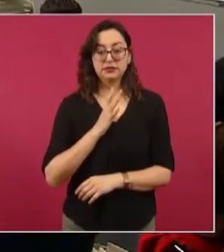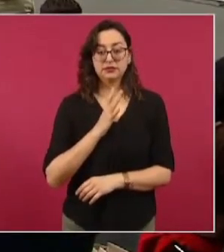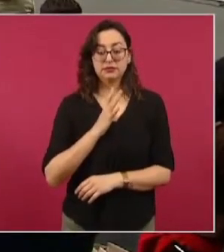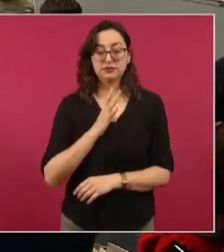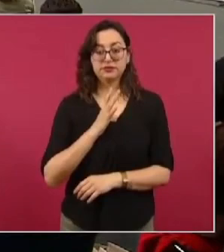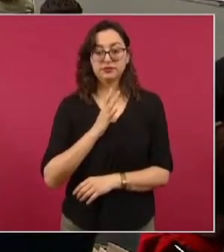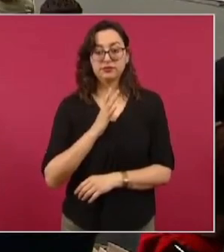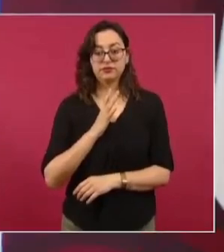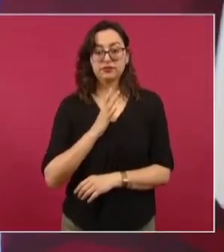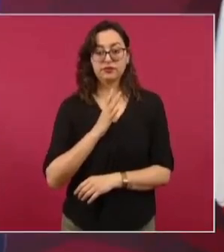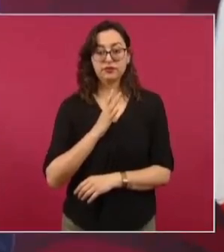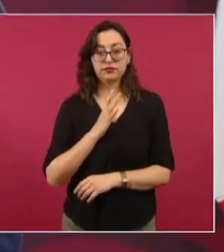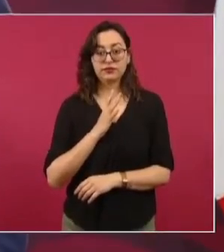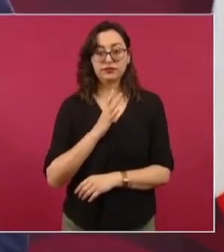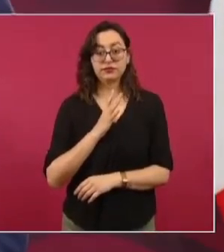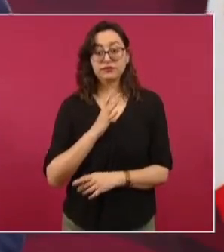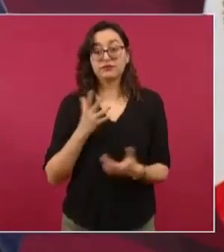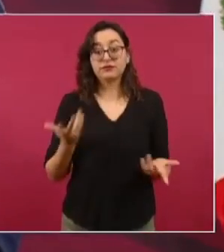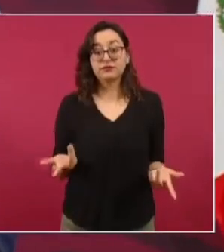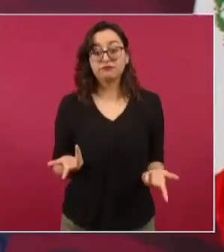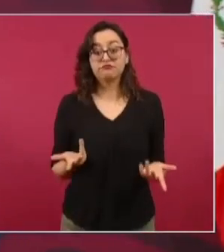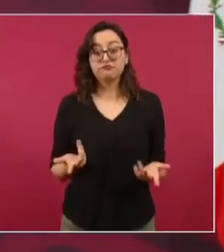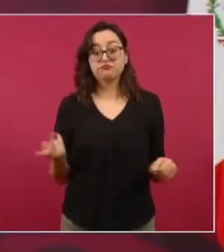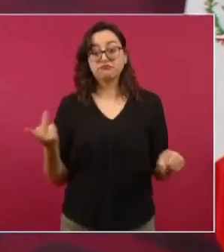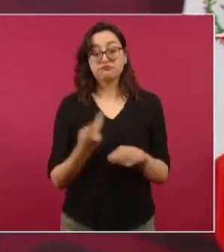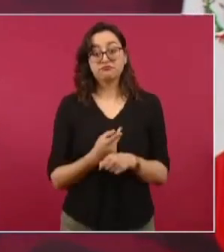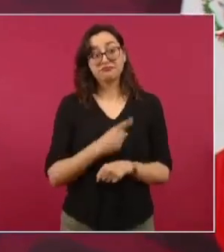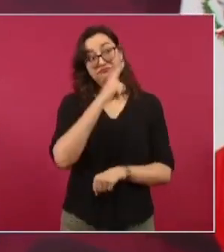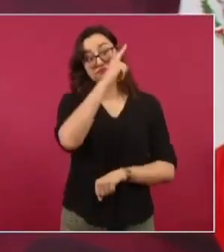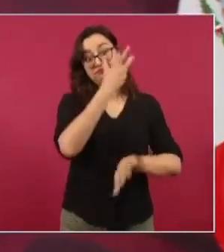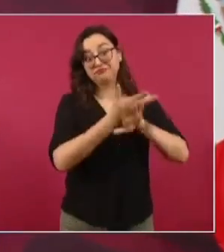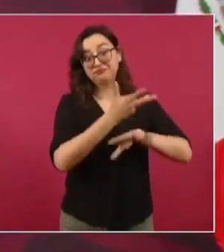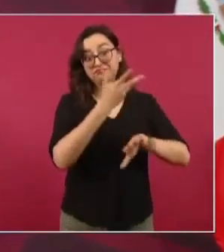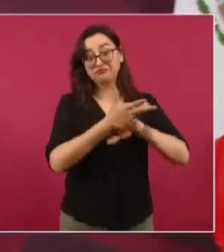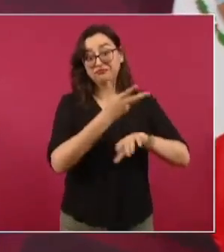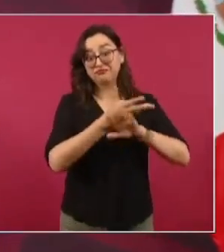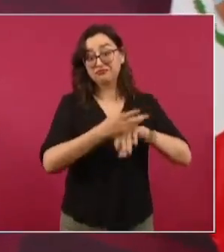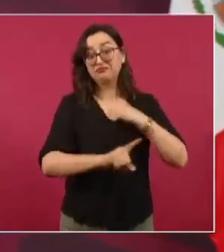el problema en Estados Unidos del Fendanilo es consumo